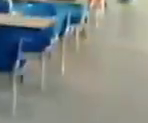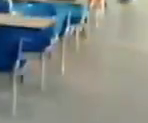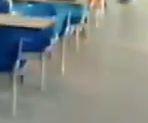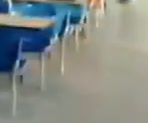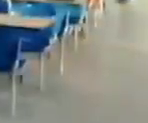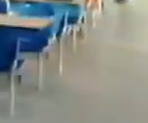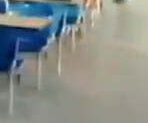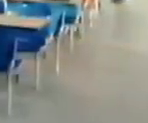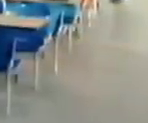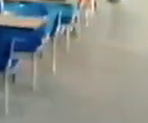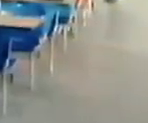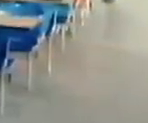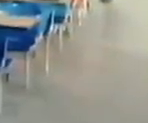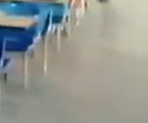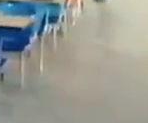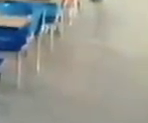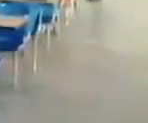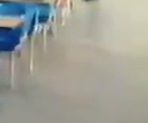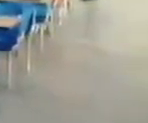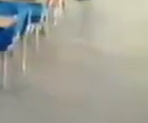Me llamo Hernán Torres, cédula de identidad